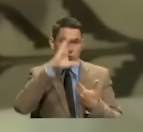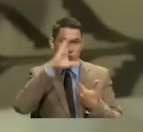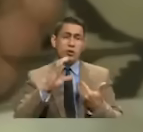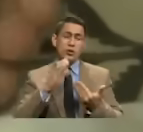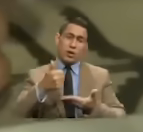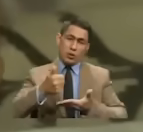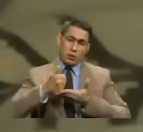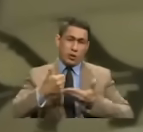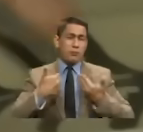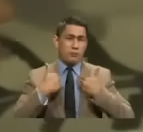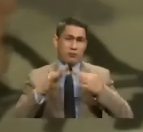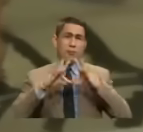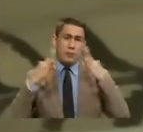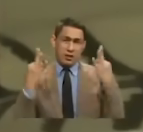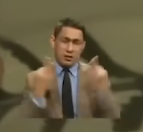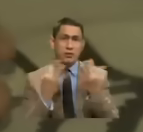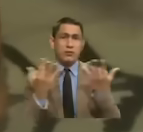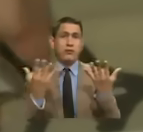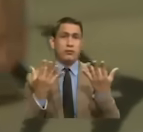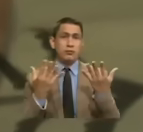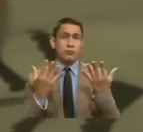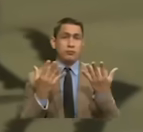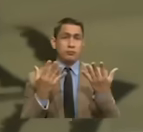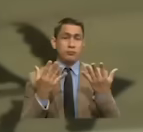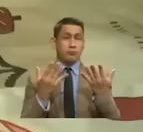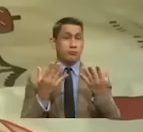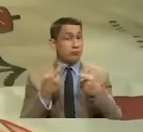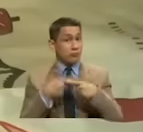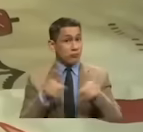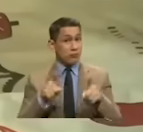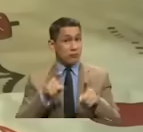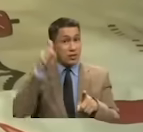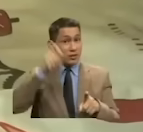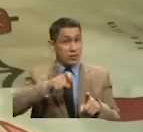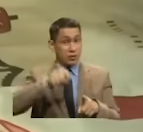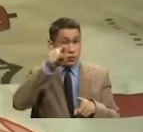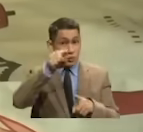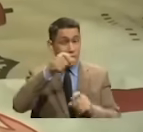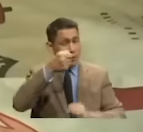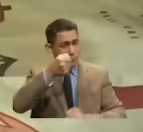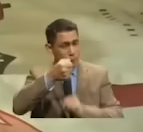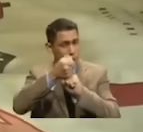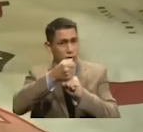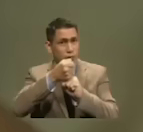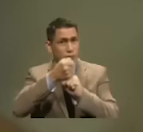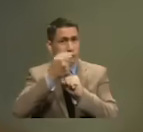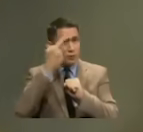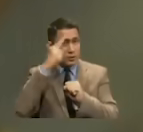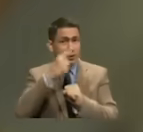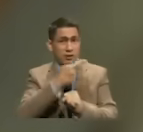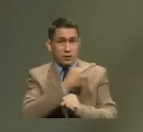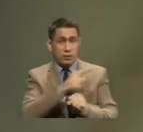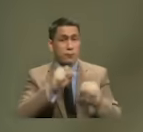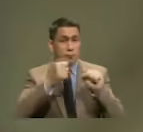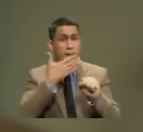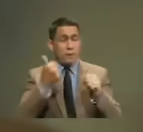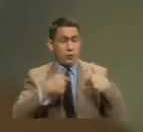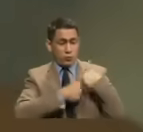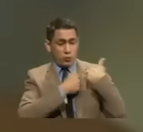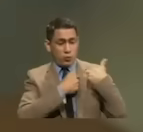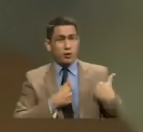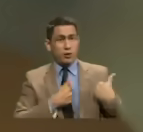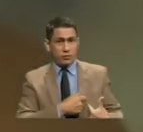familia. Si bien él es el milagro, pero que necesita manos solidarias para llegar a levantar su corazón, que